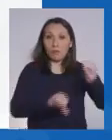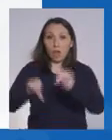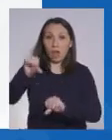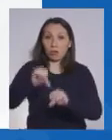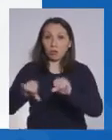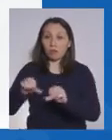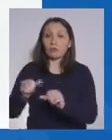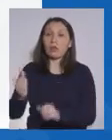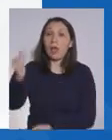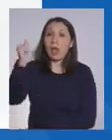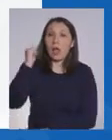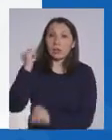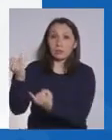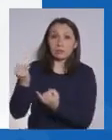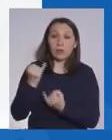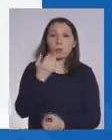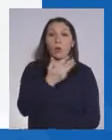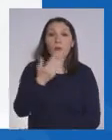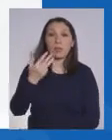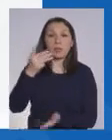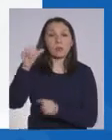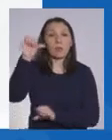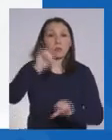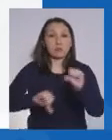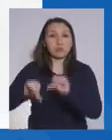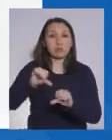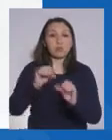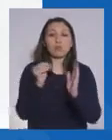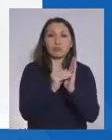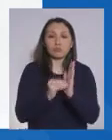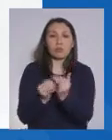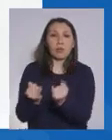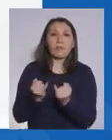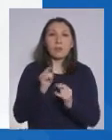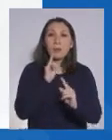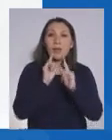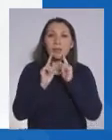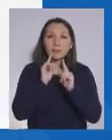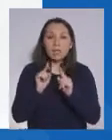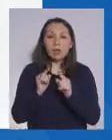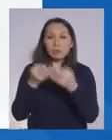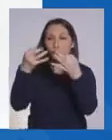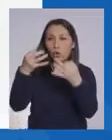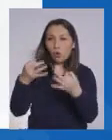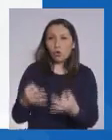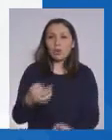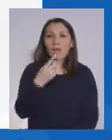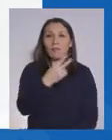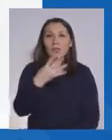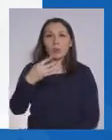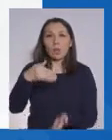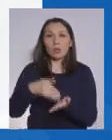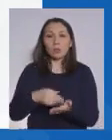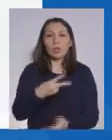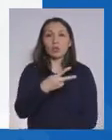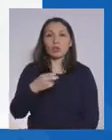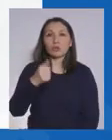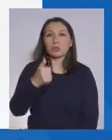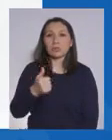en el día de ayer más de 99 laboratorios registraron informes de exámenes dando un total de 24 mil